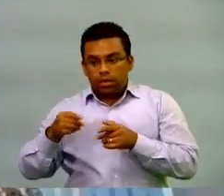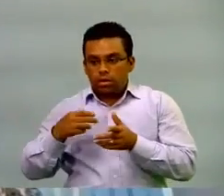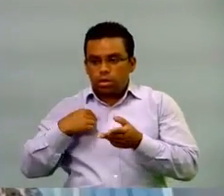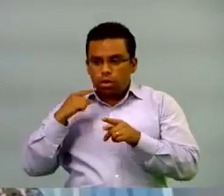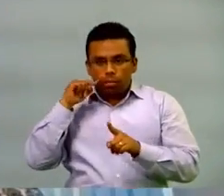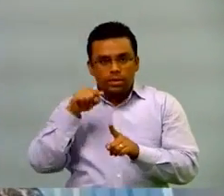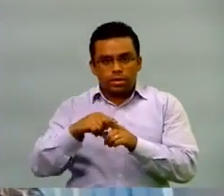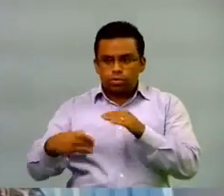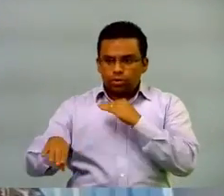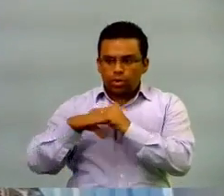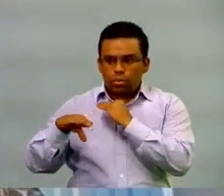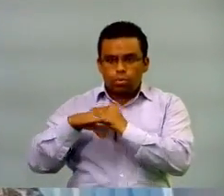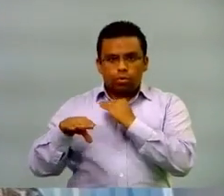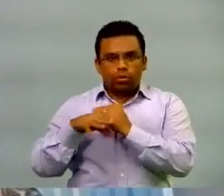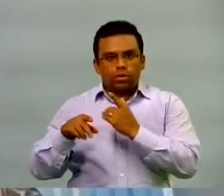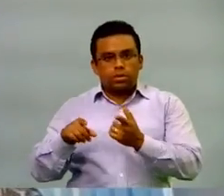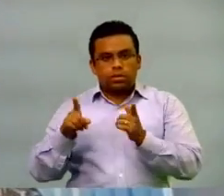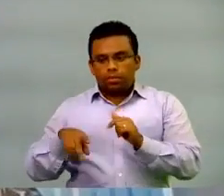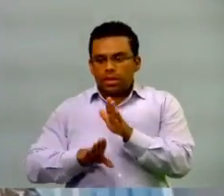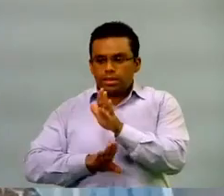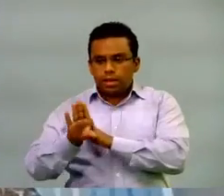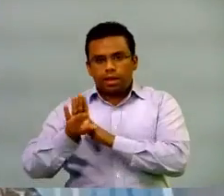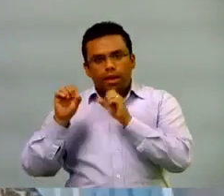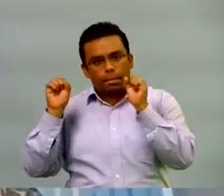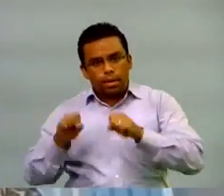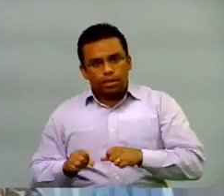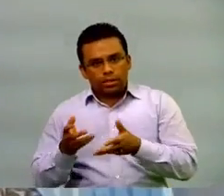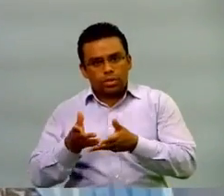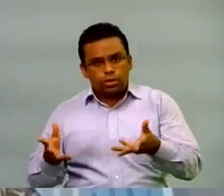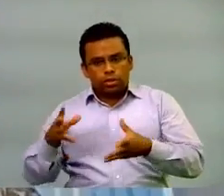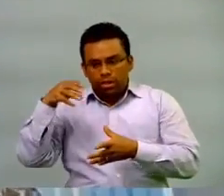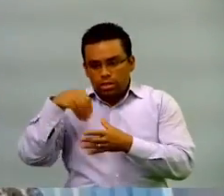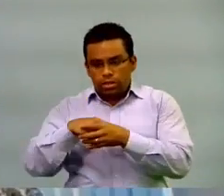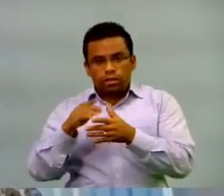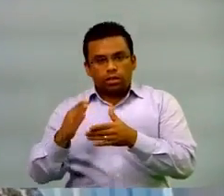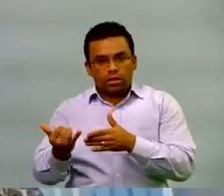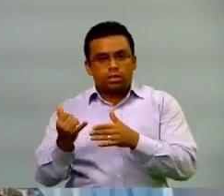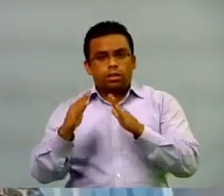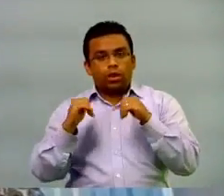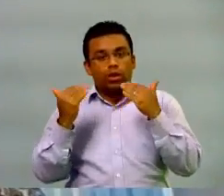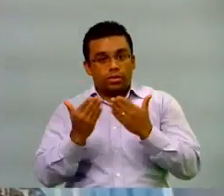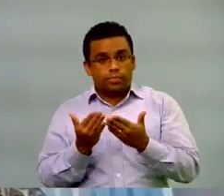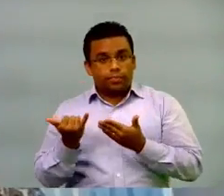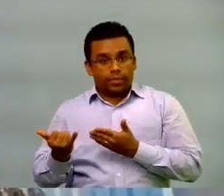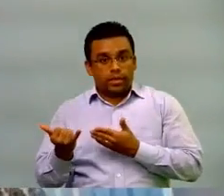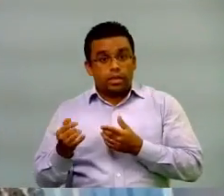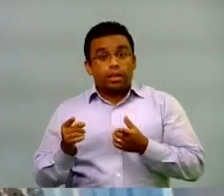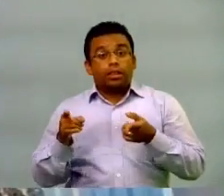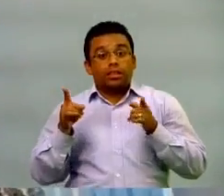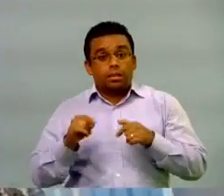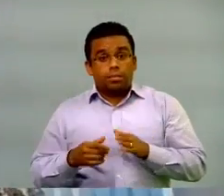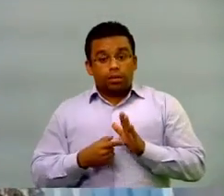comunes, desarrollando capacidades al interior de la escuela, generando también